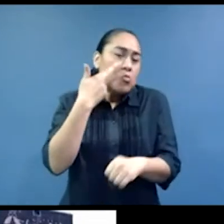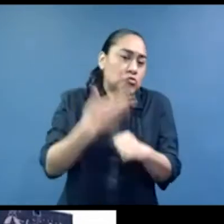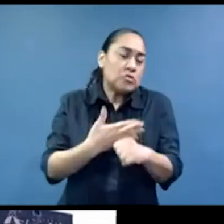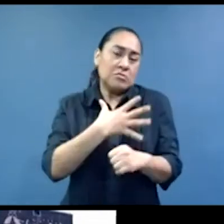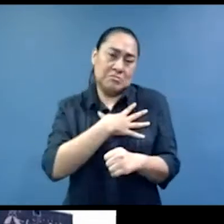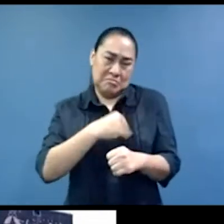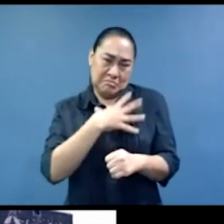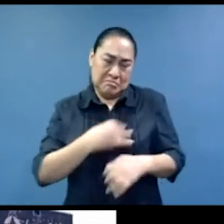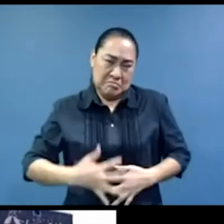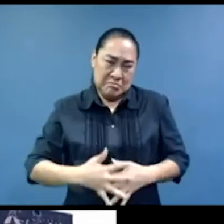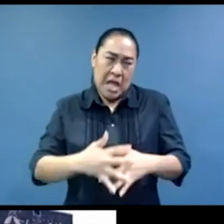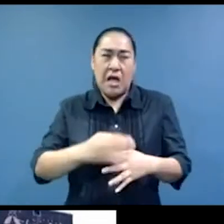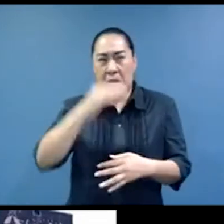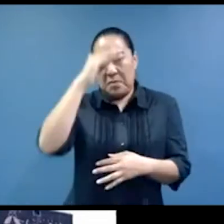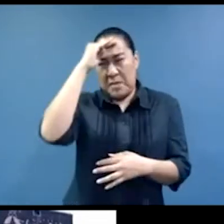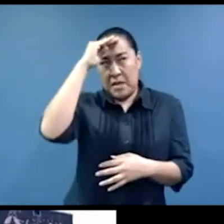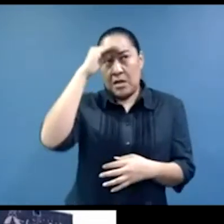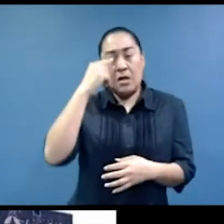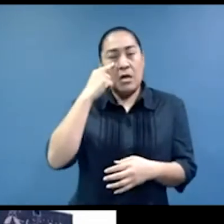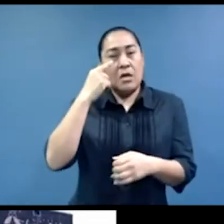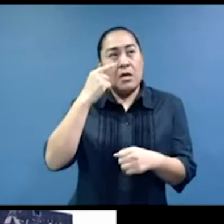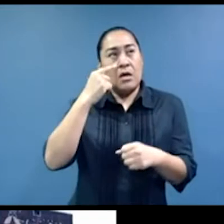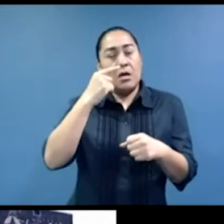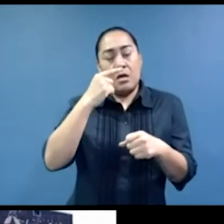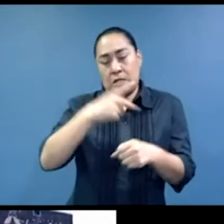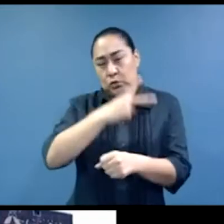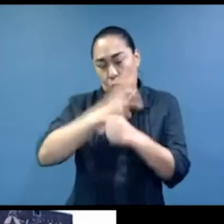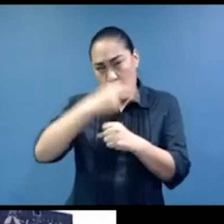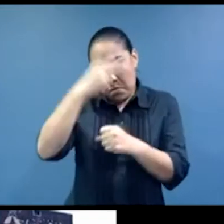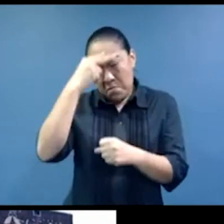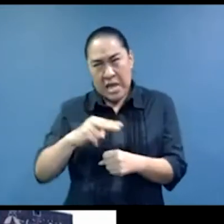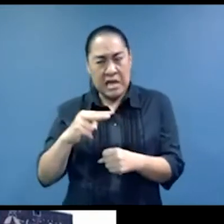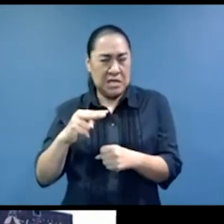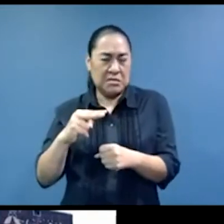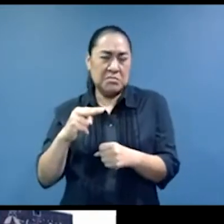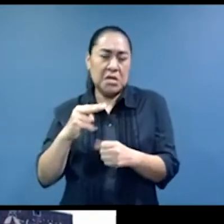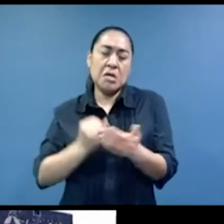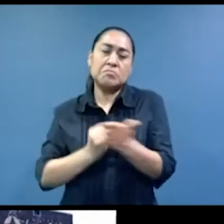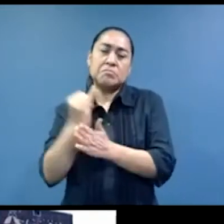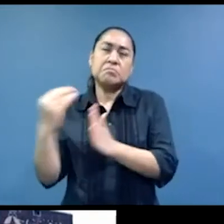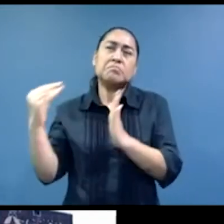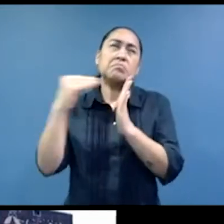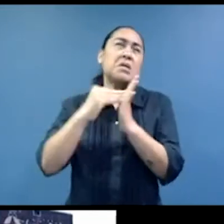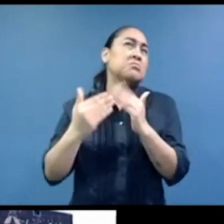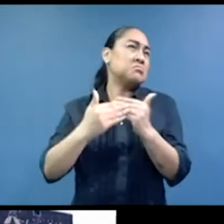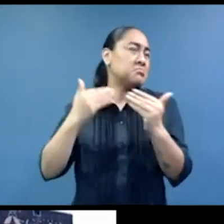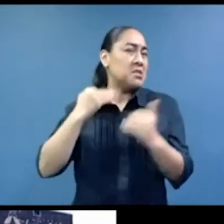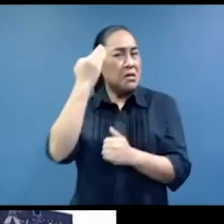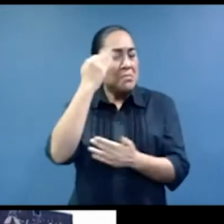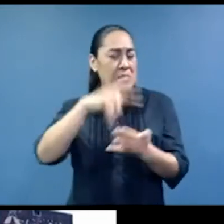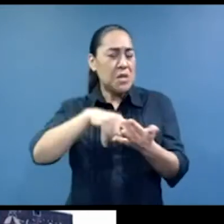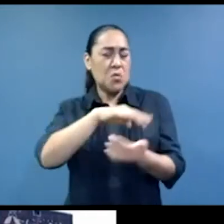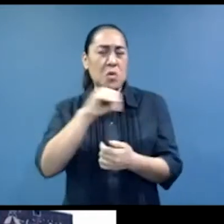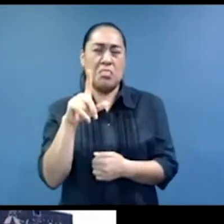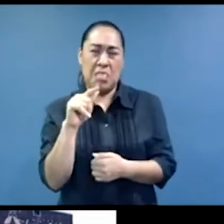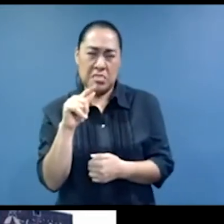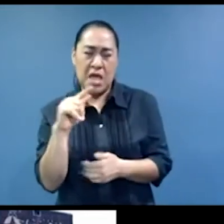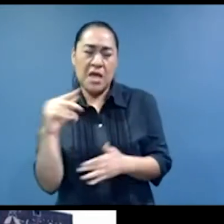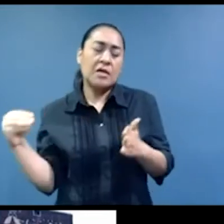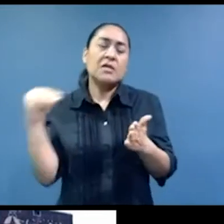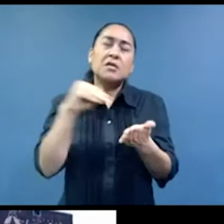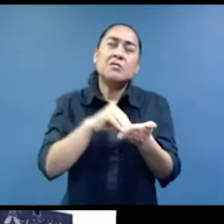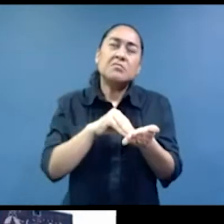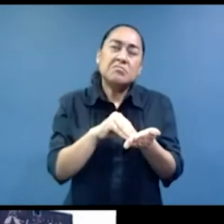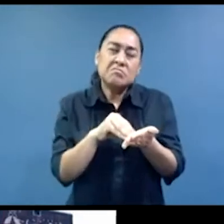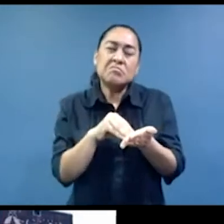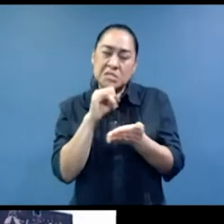pensando que México fue después de China el segundo país que lo incorporó por allá de principios de los 70s y que lo incorporó con una idea